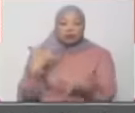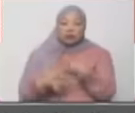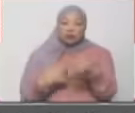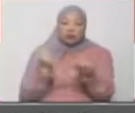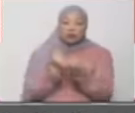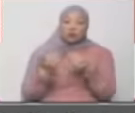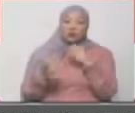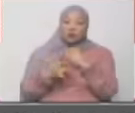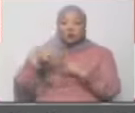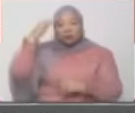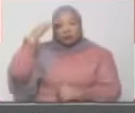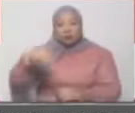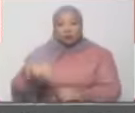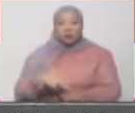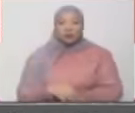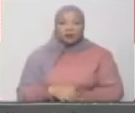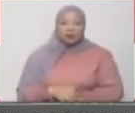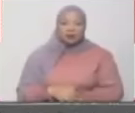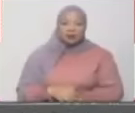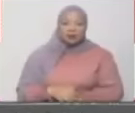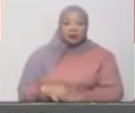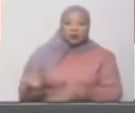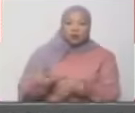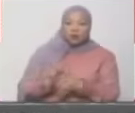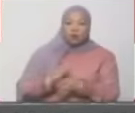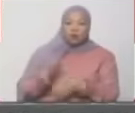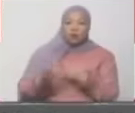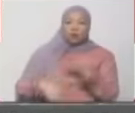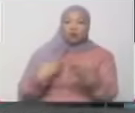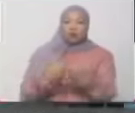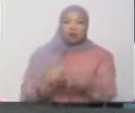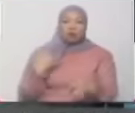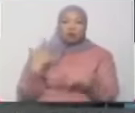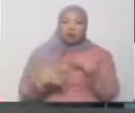técnica militar. Y física.